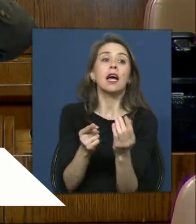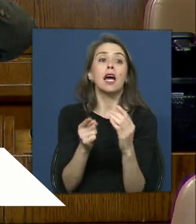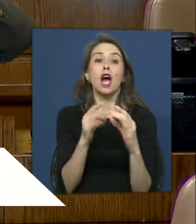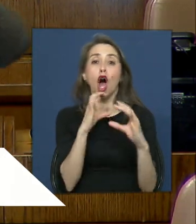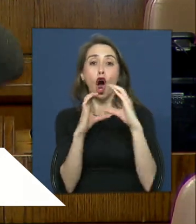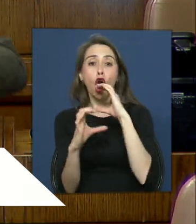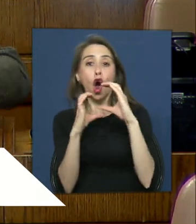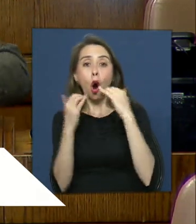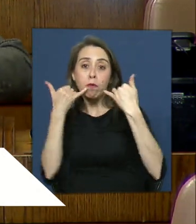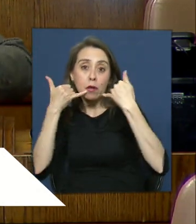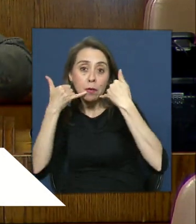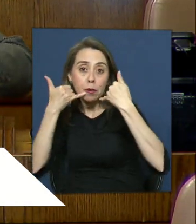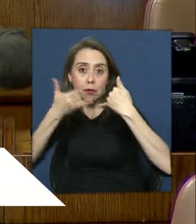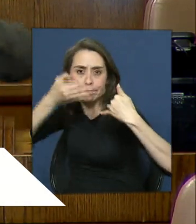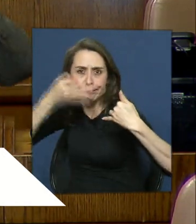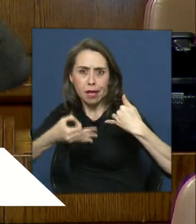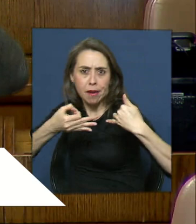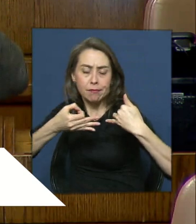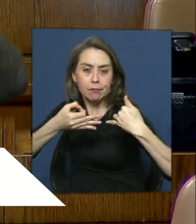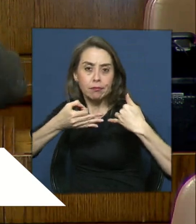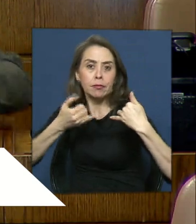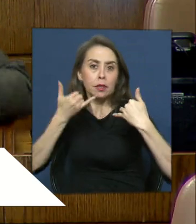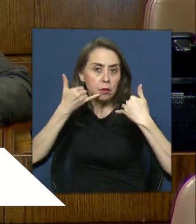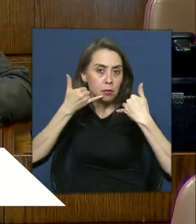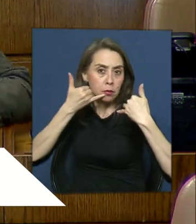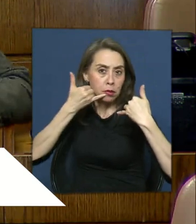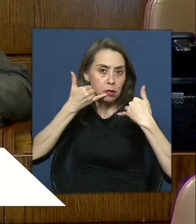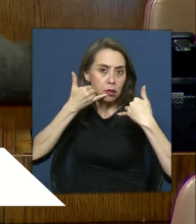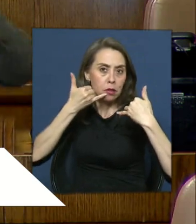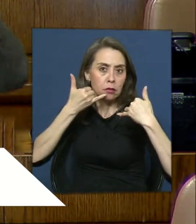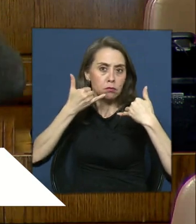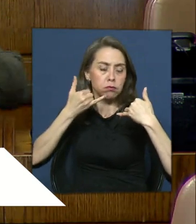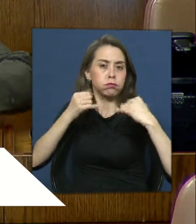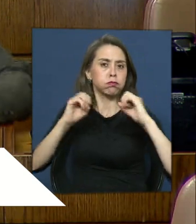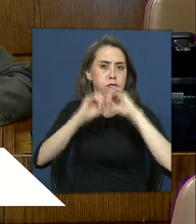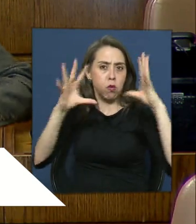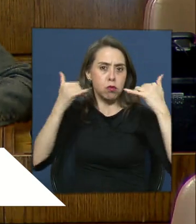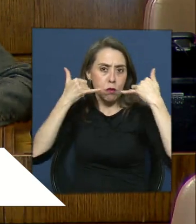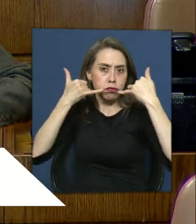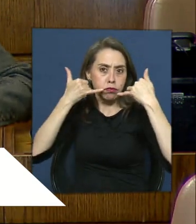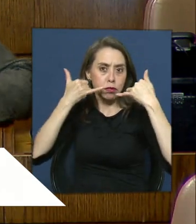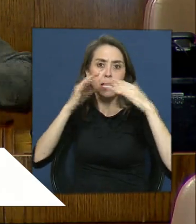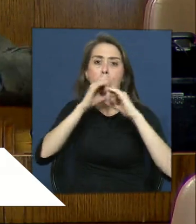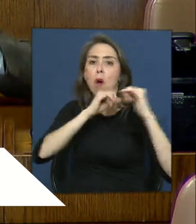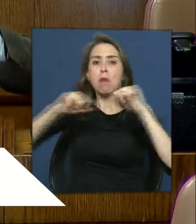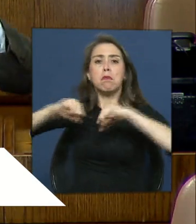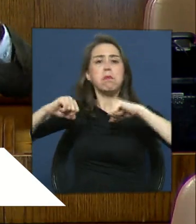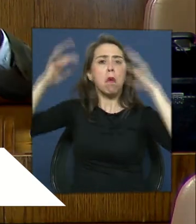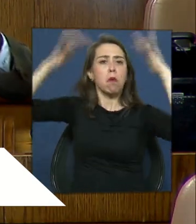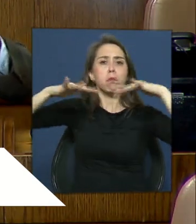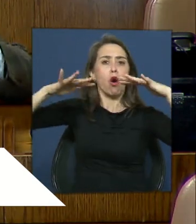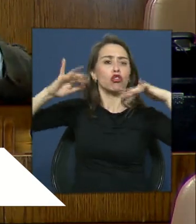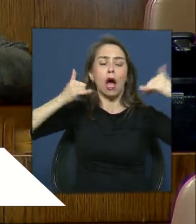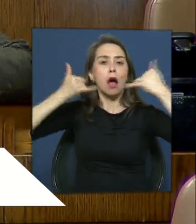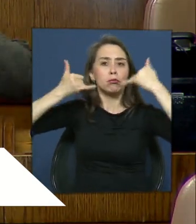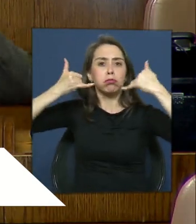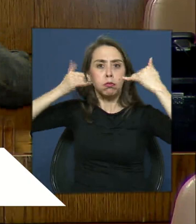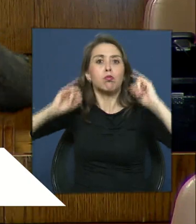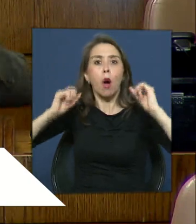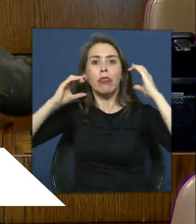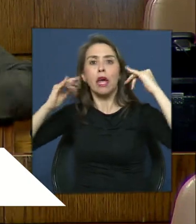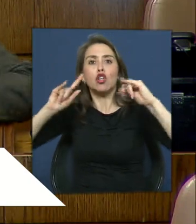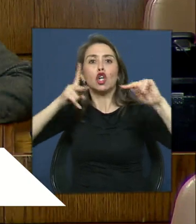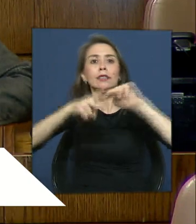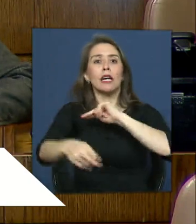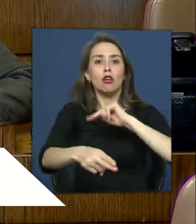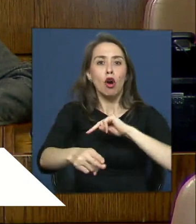tienen que ser eficientes, tienen que ser fuertes, tienen que ser resilientes, tienen que tener distintas características, tienen que